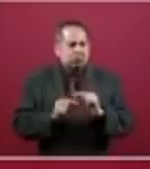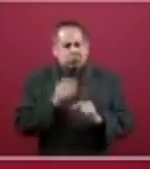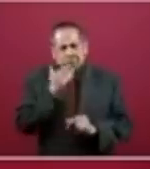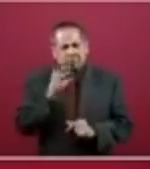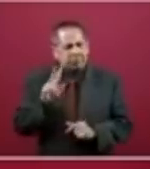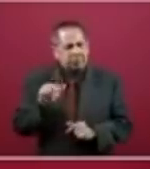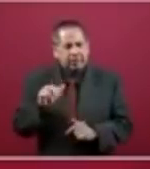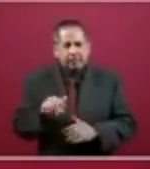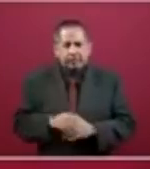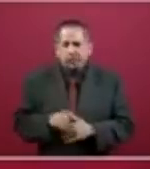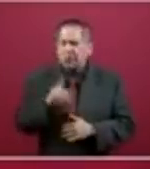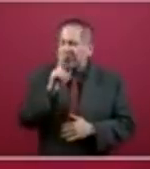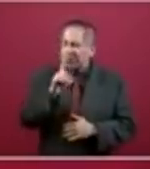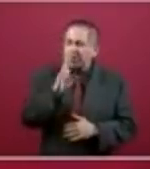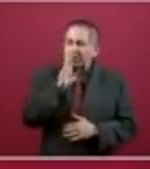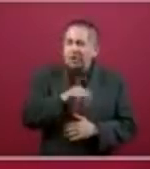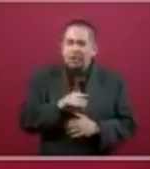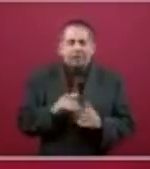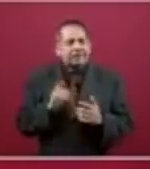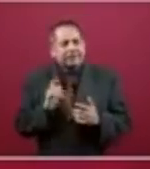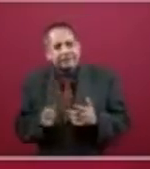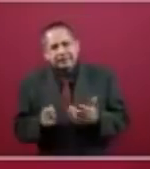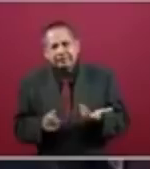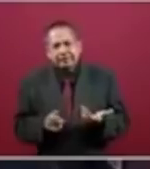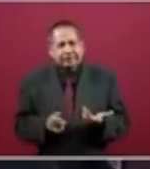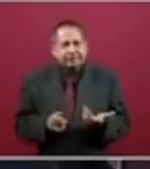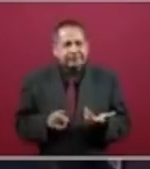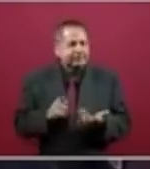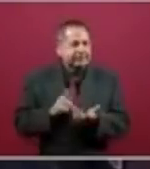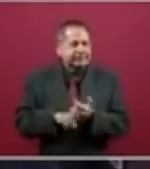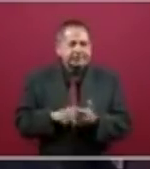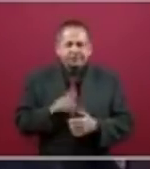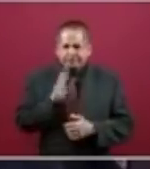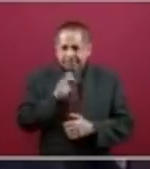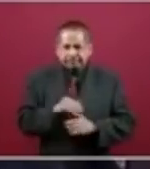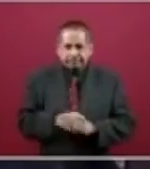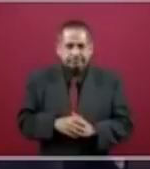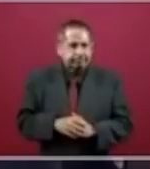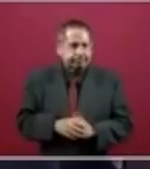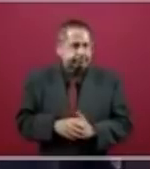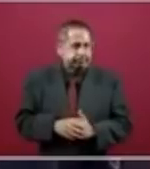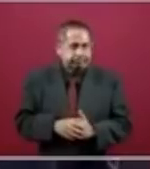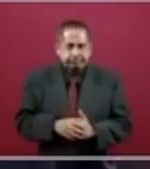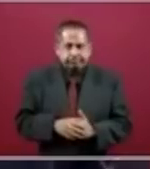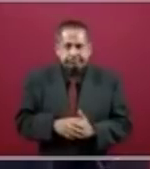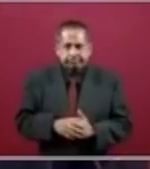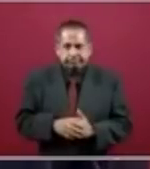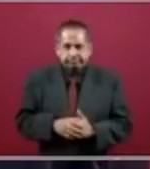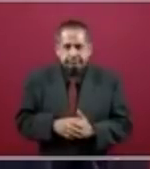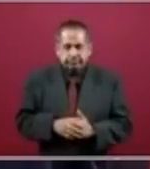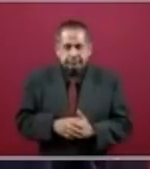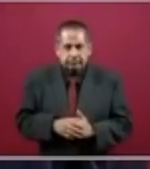que está mal es que se piense que